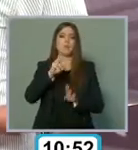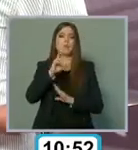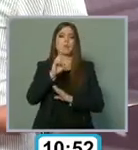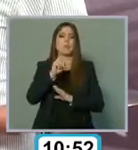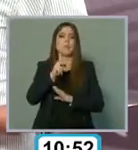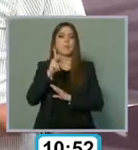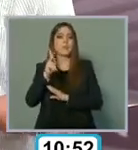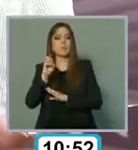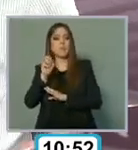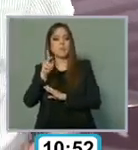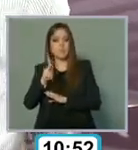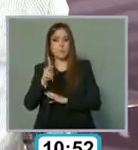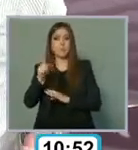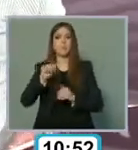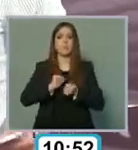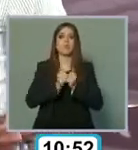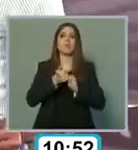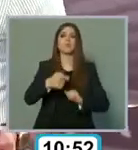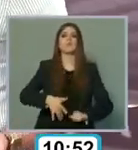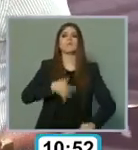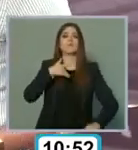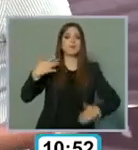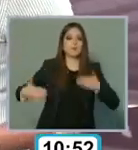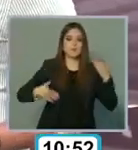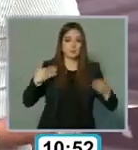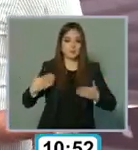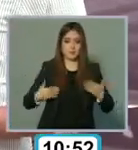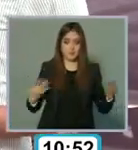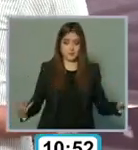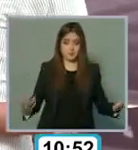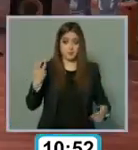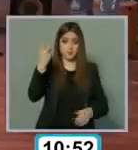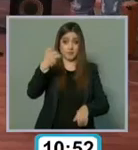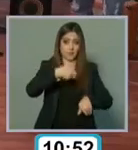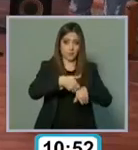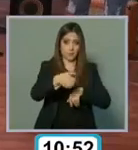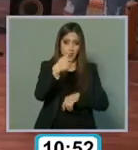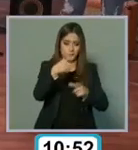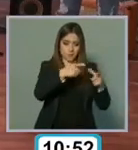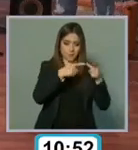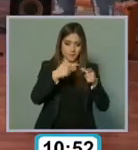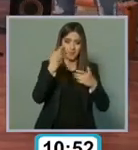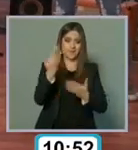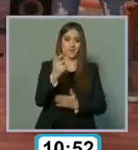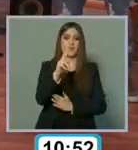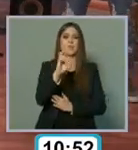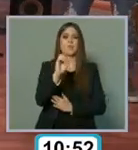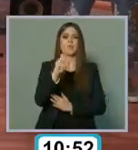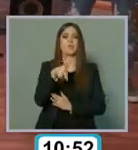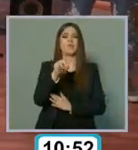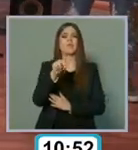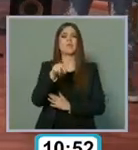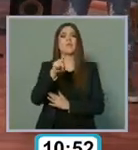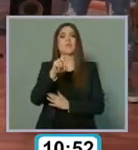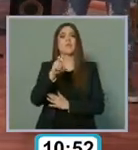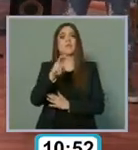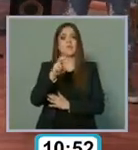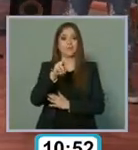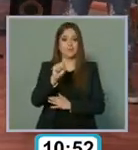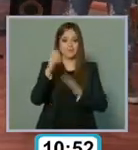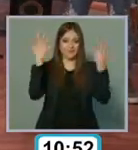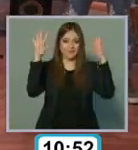Ok. Este es el primer, Se siente la energía, número, pues es el güey. número 1 del disco, ¿no? Adelante, ellos son Rock and and Lovers. Lovers.